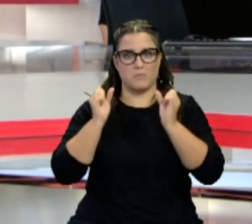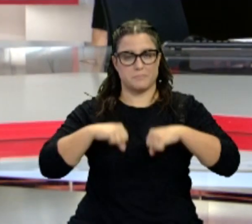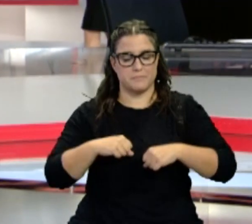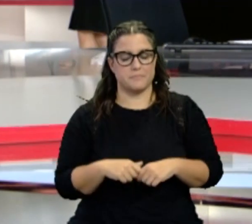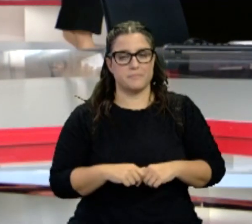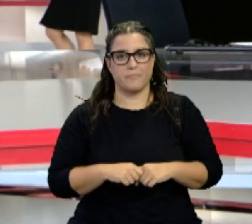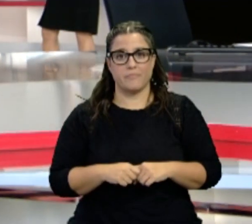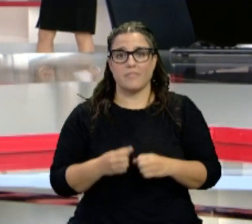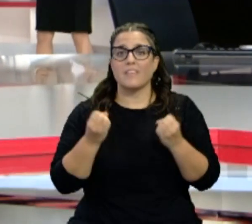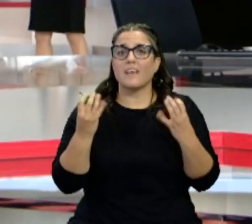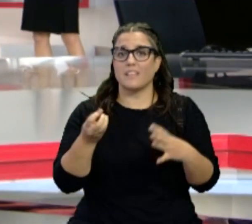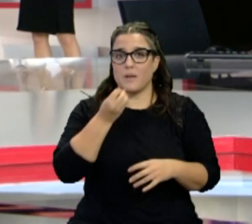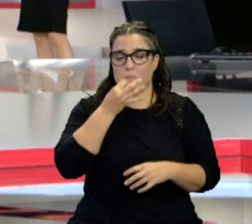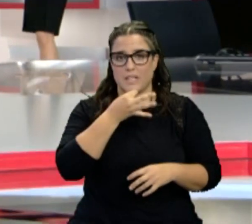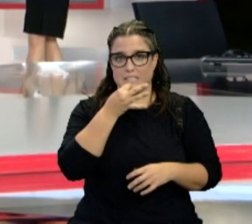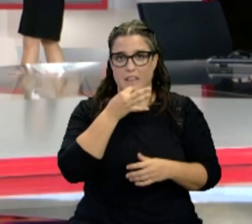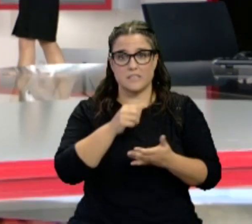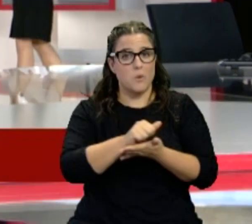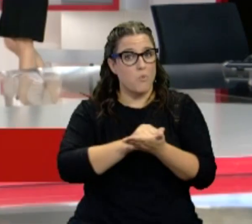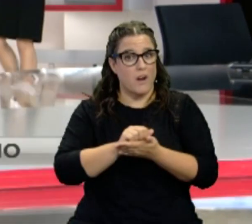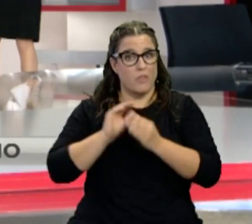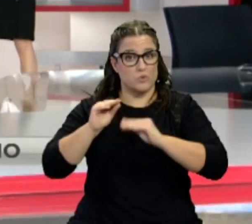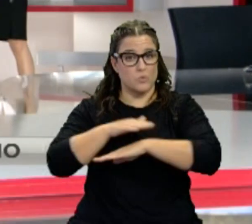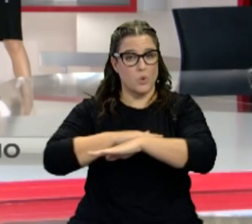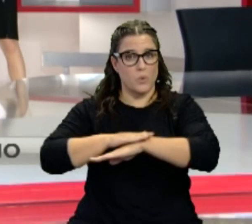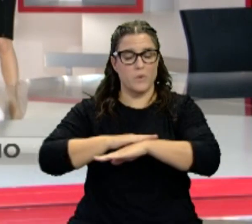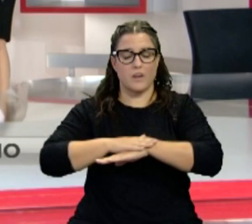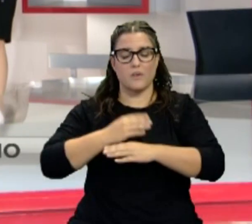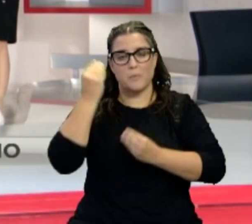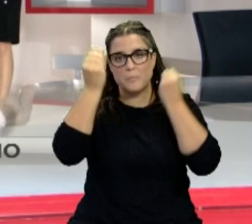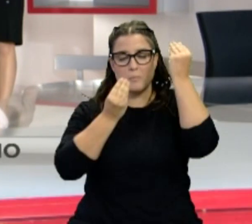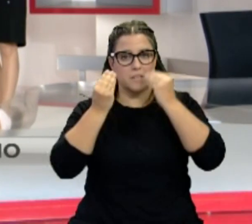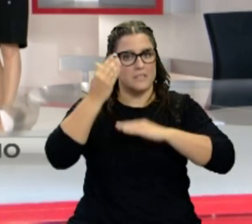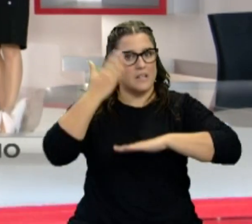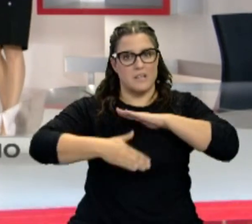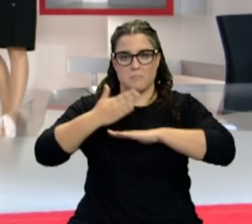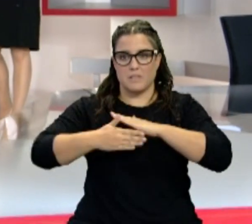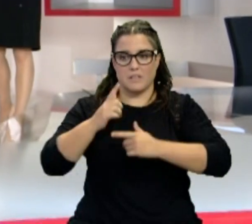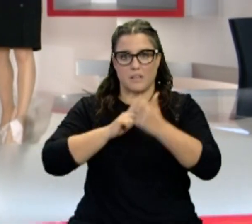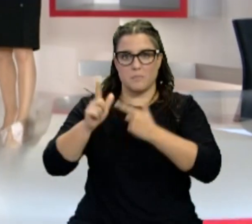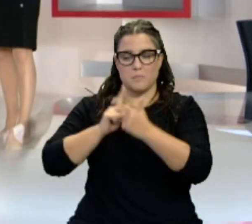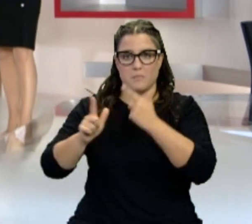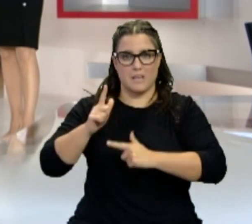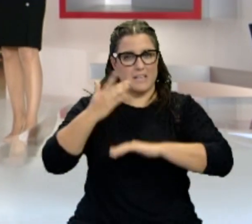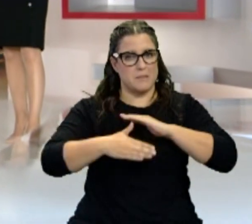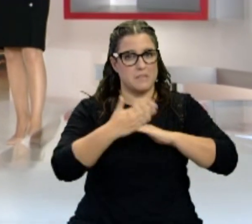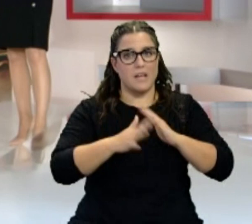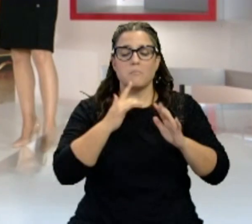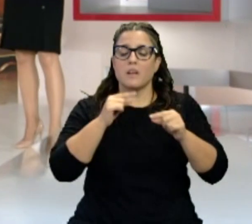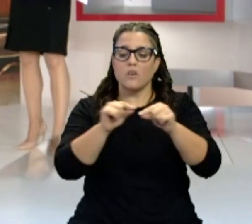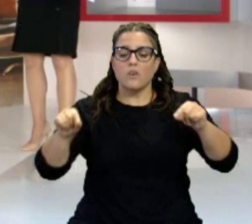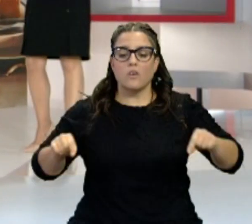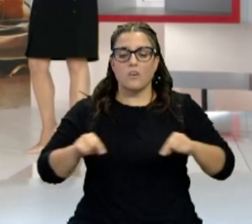¿Qué tal? Buenas tardes. En ese borrador, el Gobierno plantea limitar al máximo desplazamientos, pero no impone confinamientos territoriales